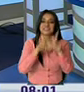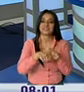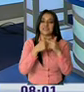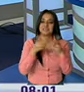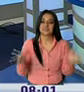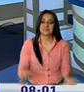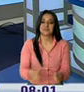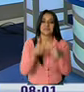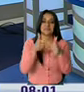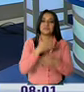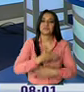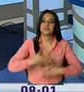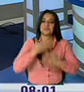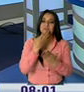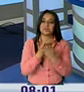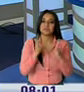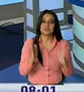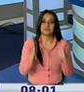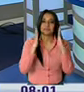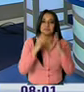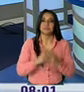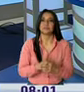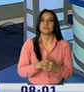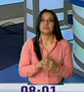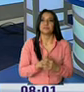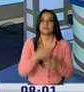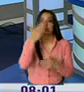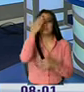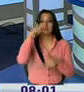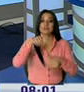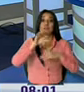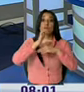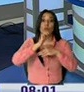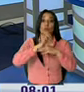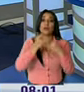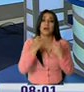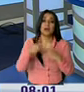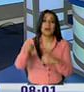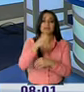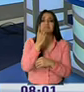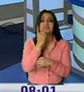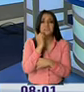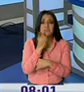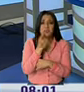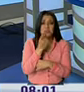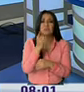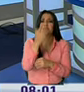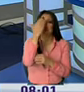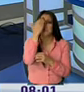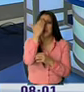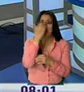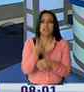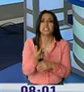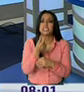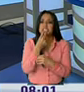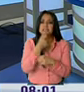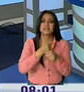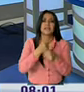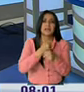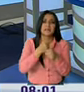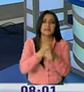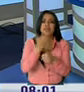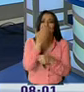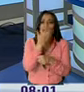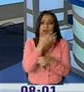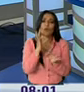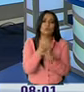disfrute, gracias por acompañarnos. Sabemos que en el país entero esta hora están desayunando, en la ciudad de Quito también, bizcochitos, cafecito caliente, un chocolatito,